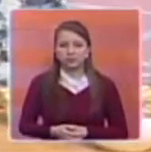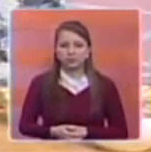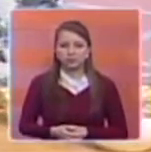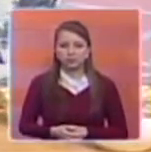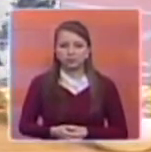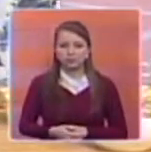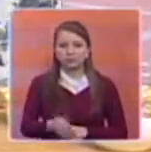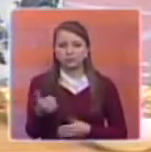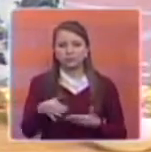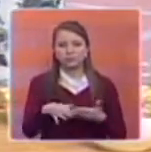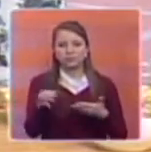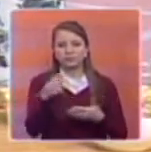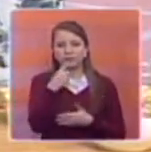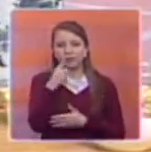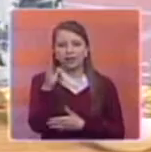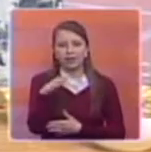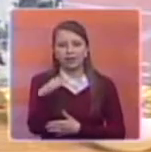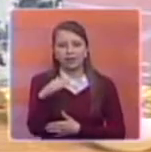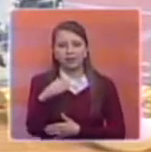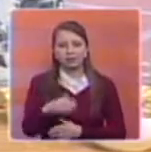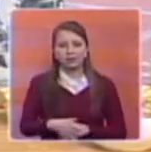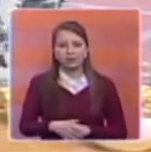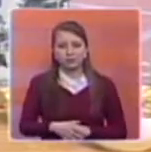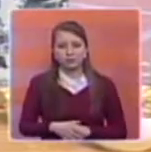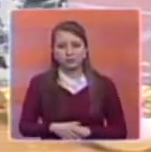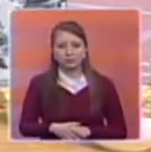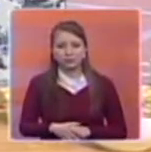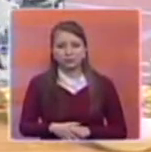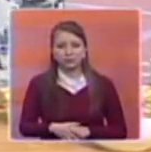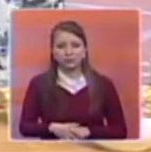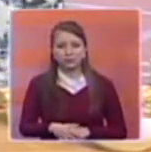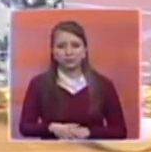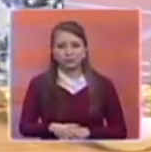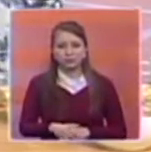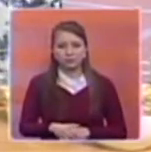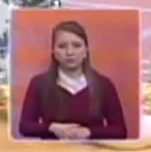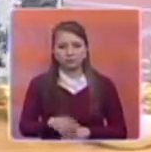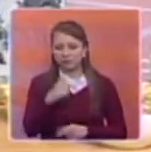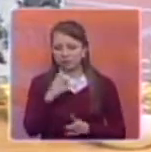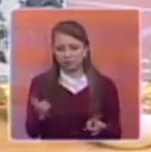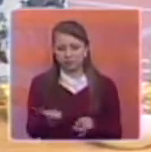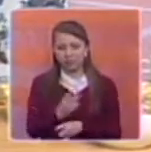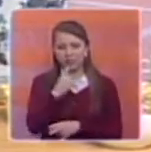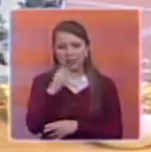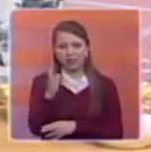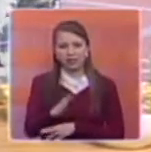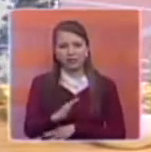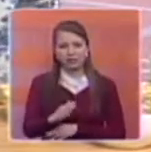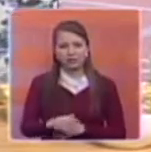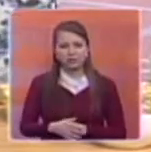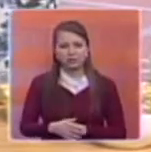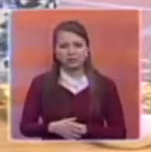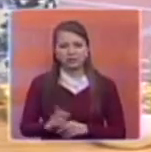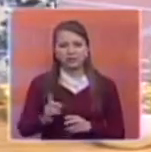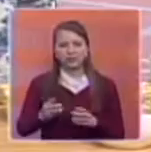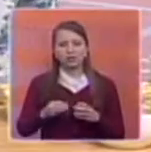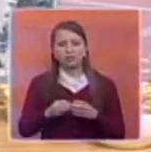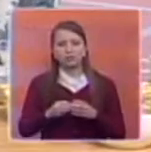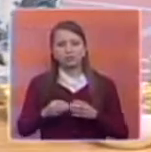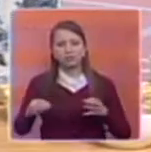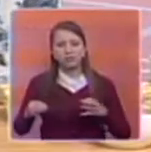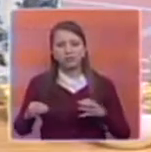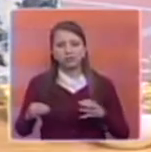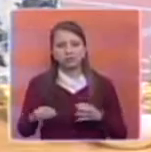otro tipo de ají, que a veces son ajíes, que son, usted va a decir, mucho ají. Lo que pasa es que son pimientos,